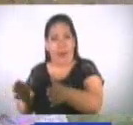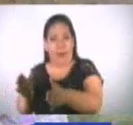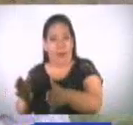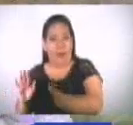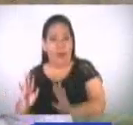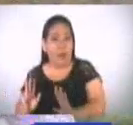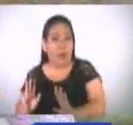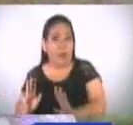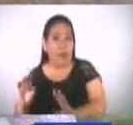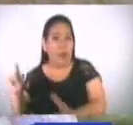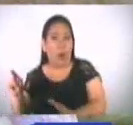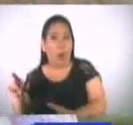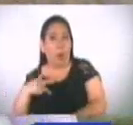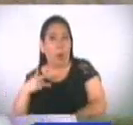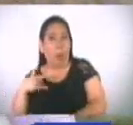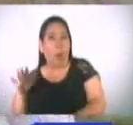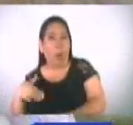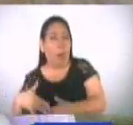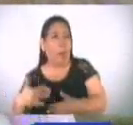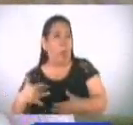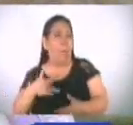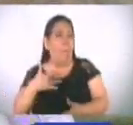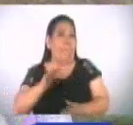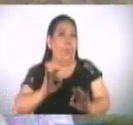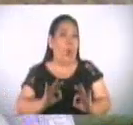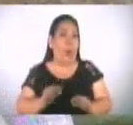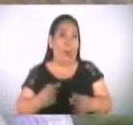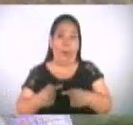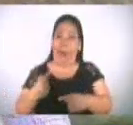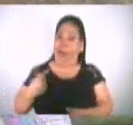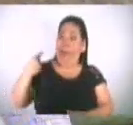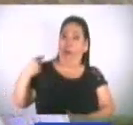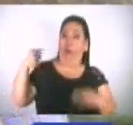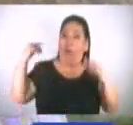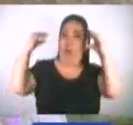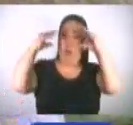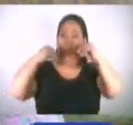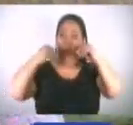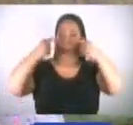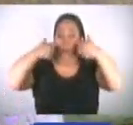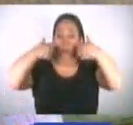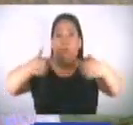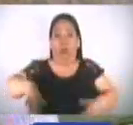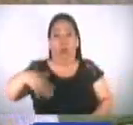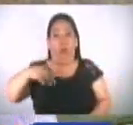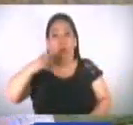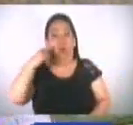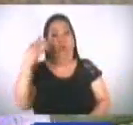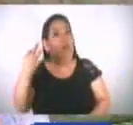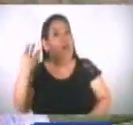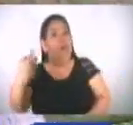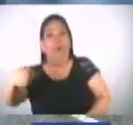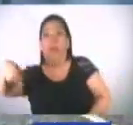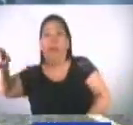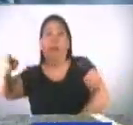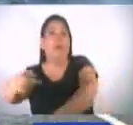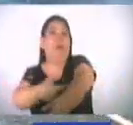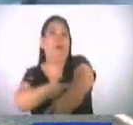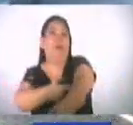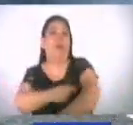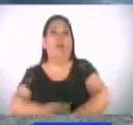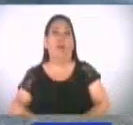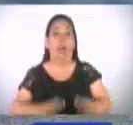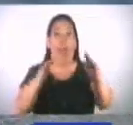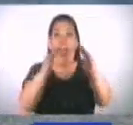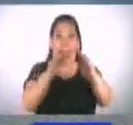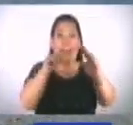Y tuvo una mejoría, pero antenoche se grabó. Hubo que internarla. La casa